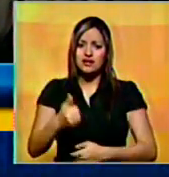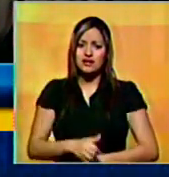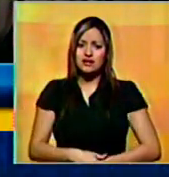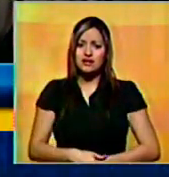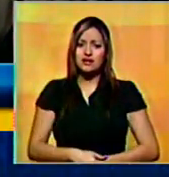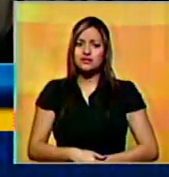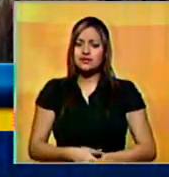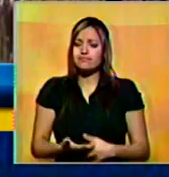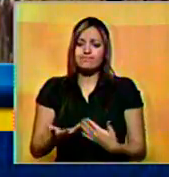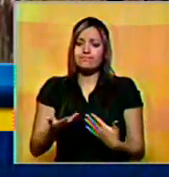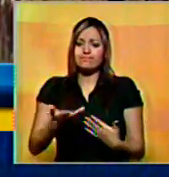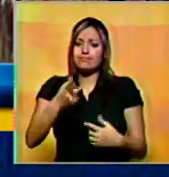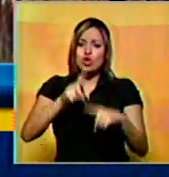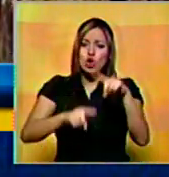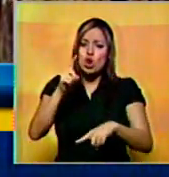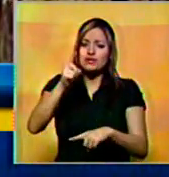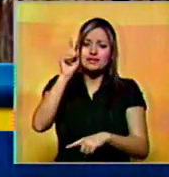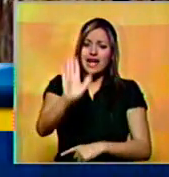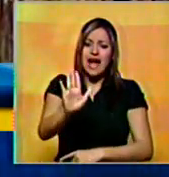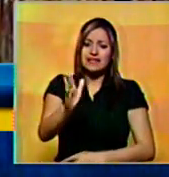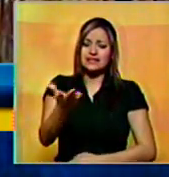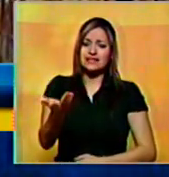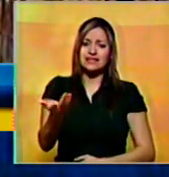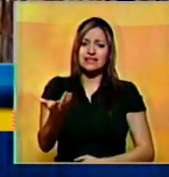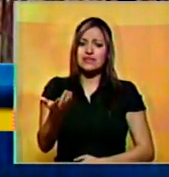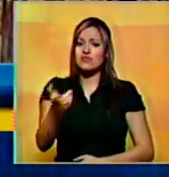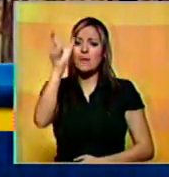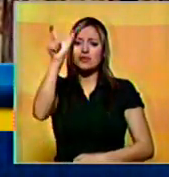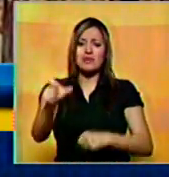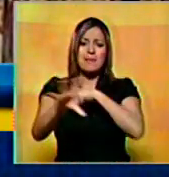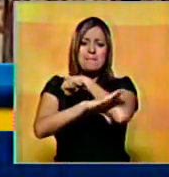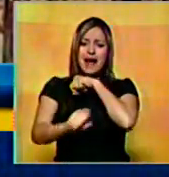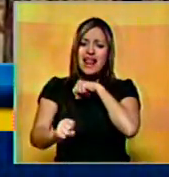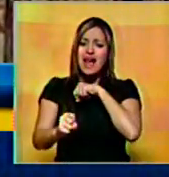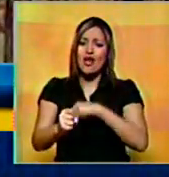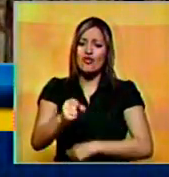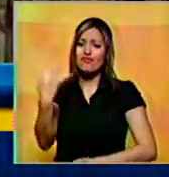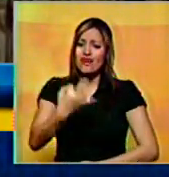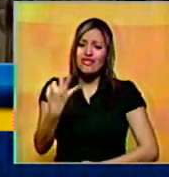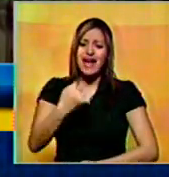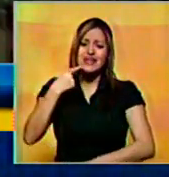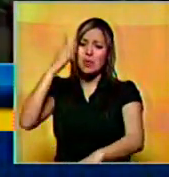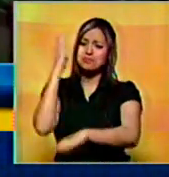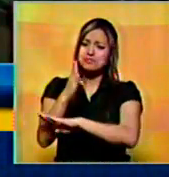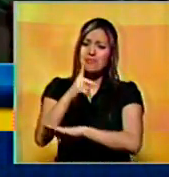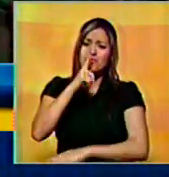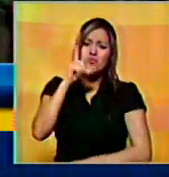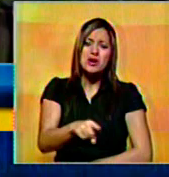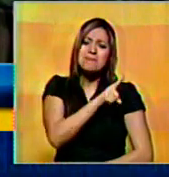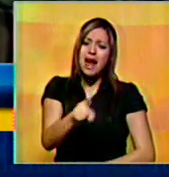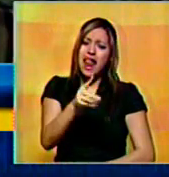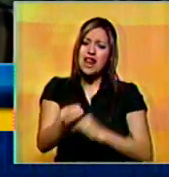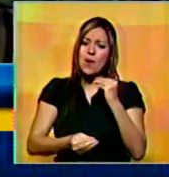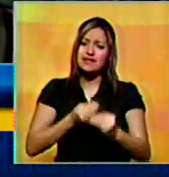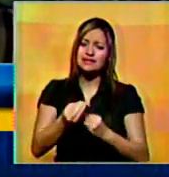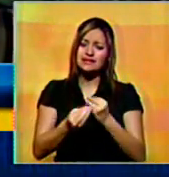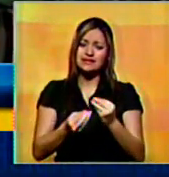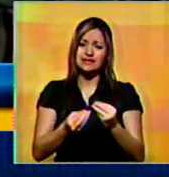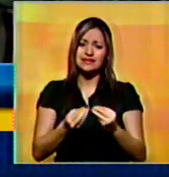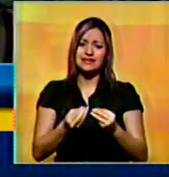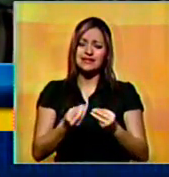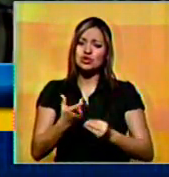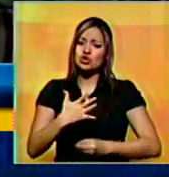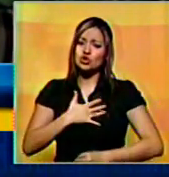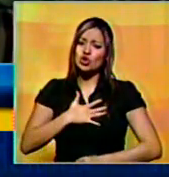por causas de unos pillos, unos jampones. Realmente condeno lo que han hecho y